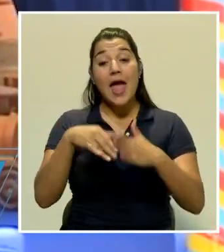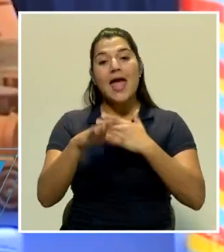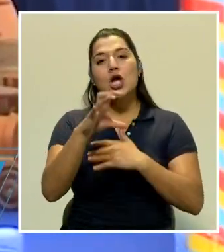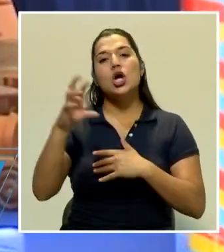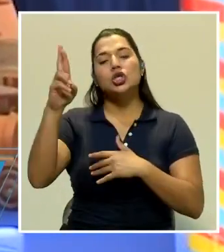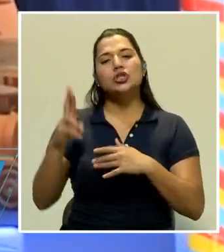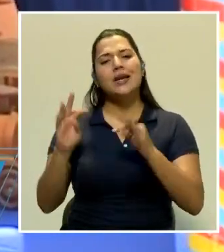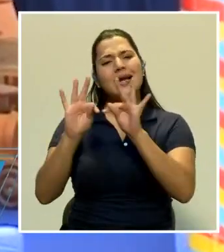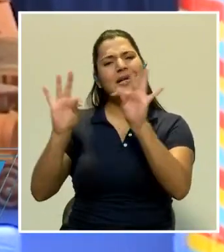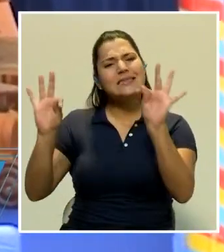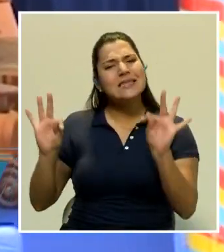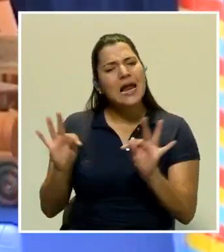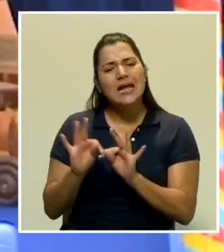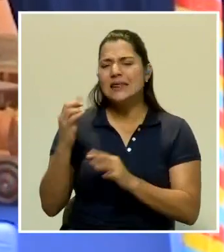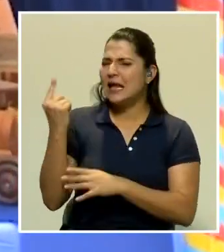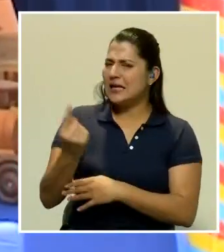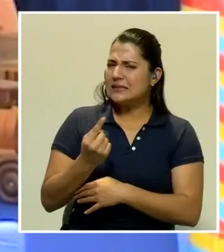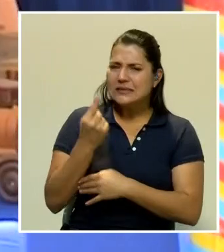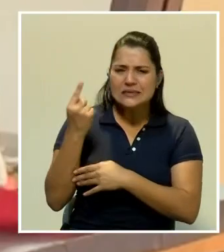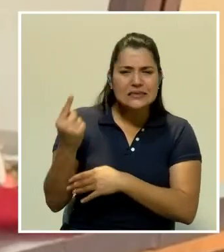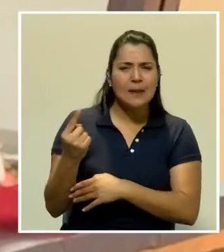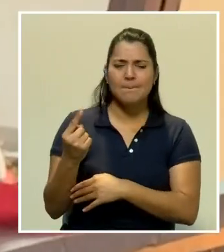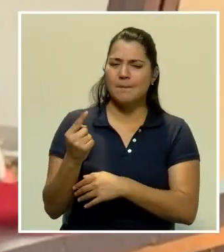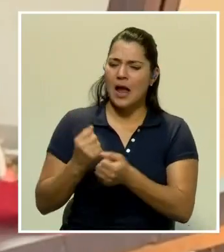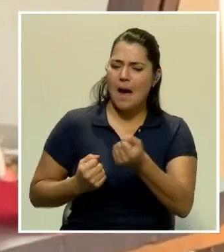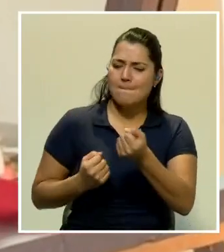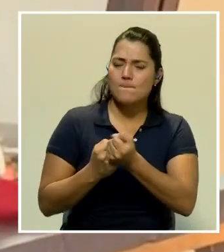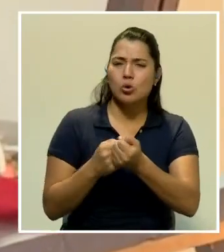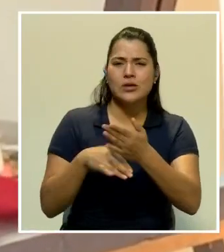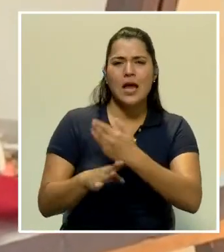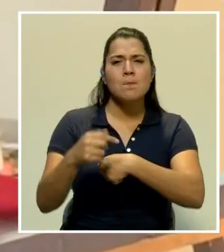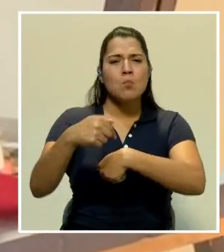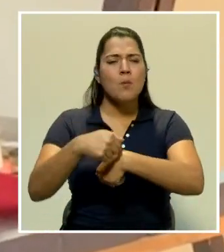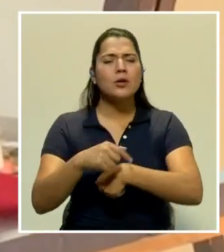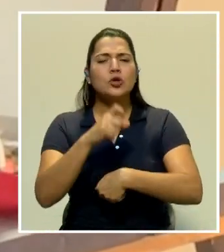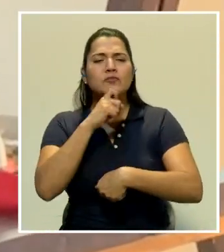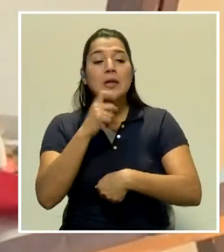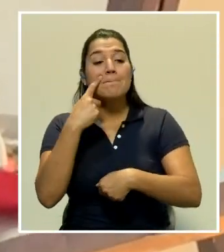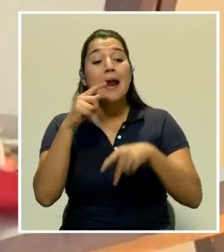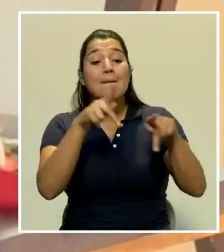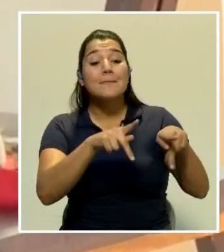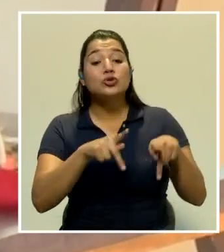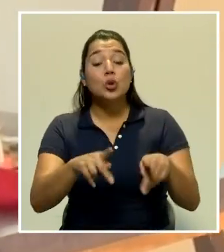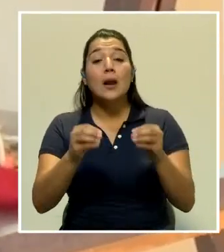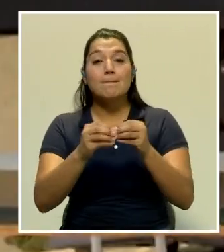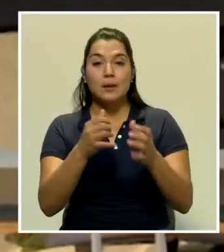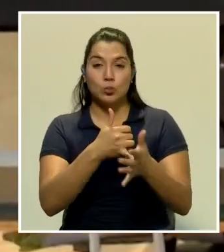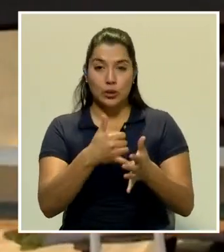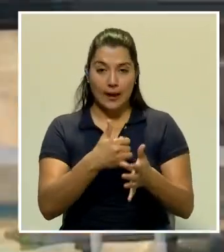Teletón siempre está en los momentos de mayor apoyo a las personas vulnerables.